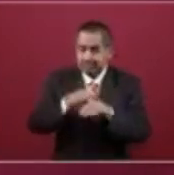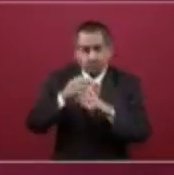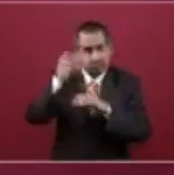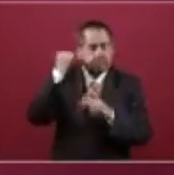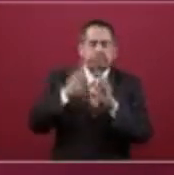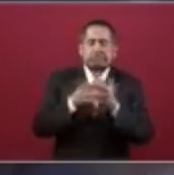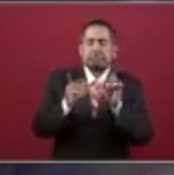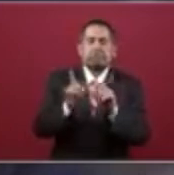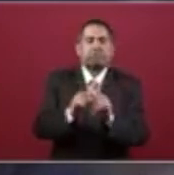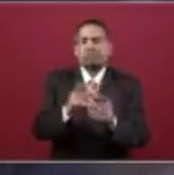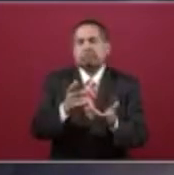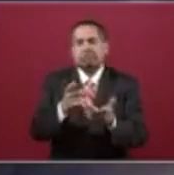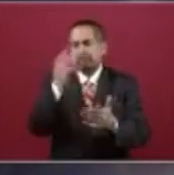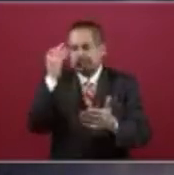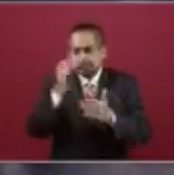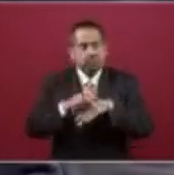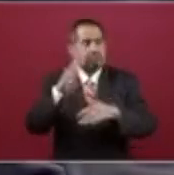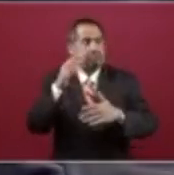pasada.